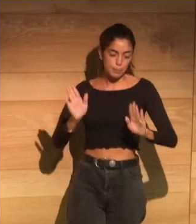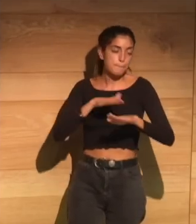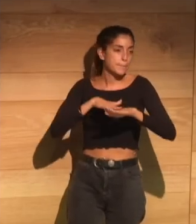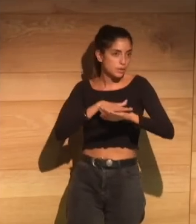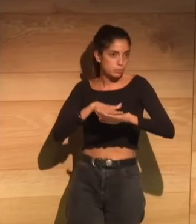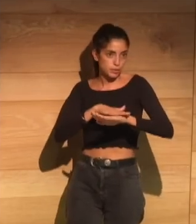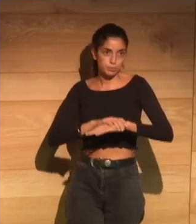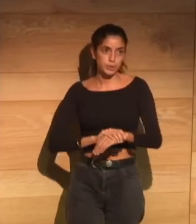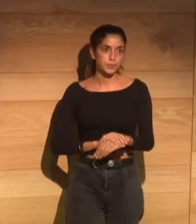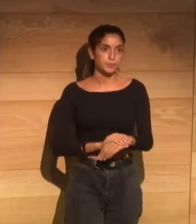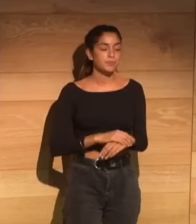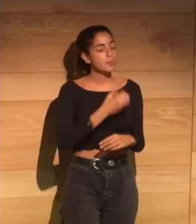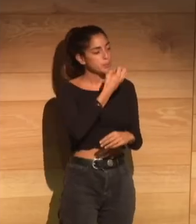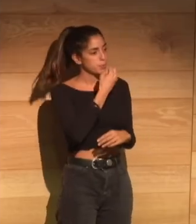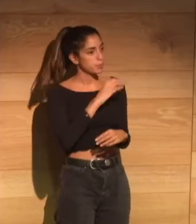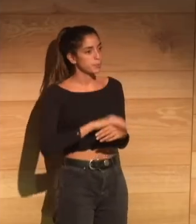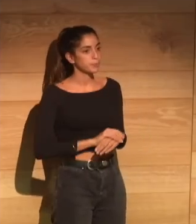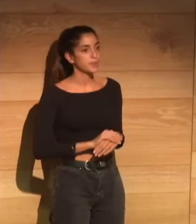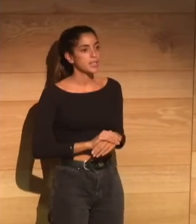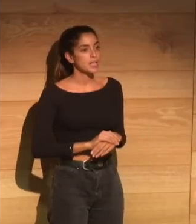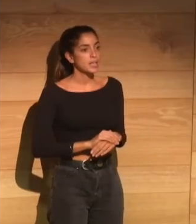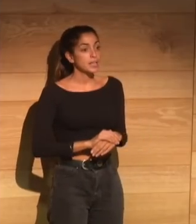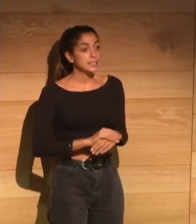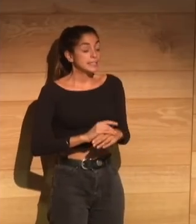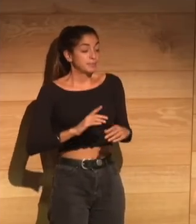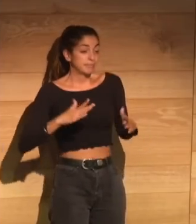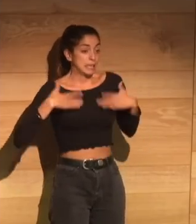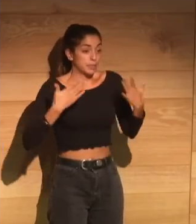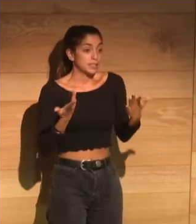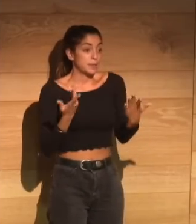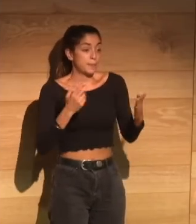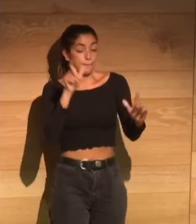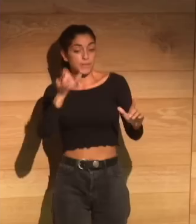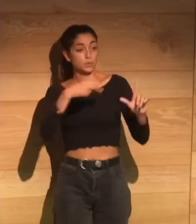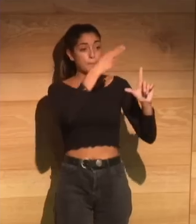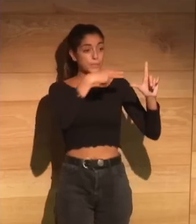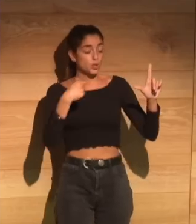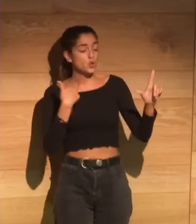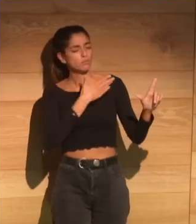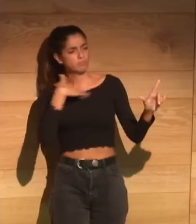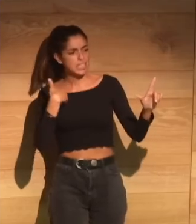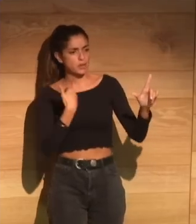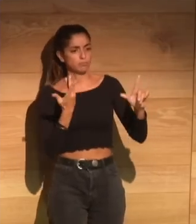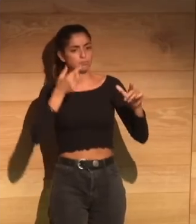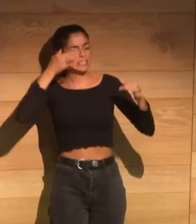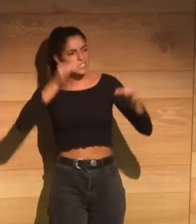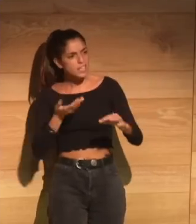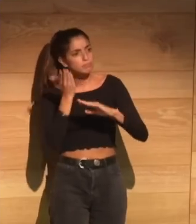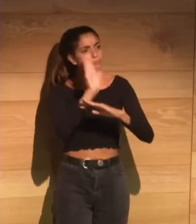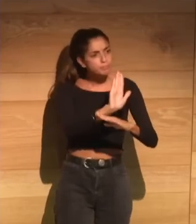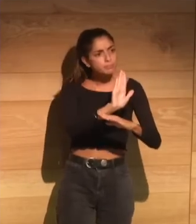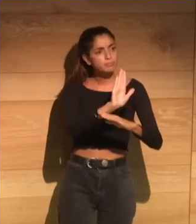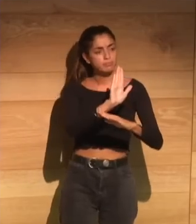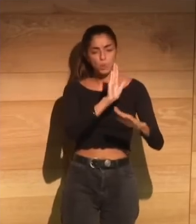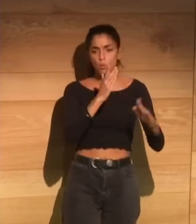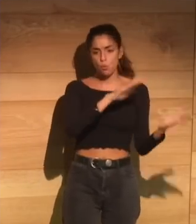Está muy bien, Arturo. Estábamos en lo de la perspectiva, o sea, de repente los pintores empiezan a decir, es que yo lo que quiero es reflejar la realidad tal cual, no quiero